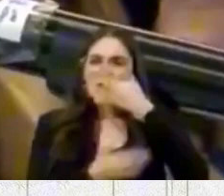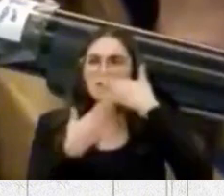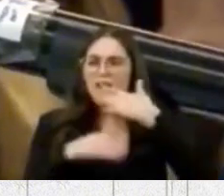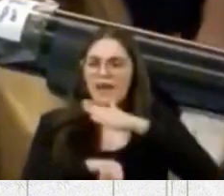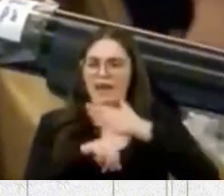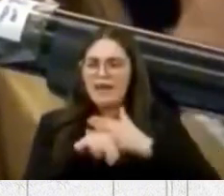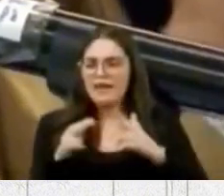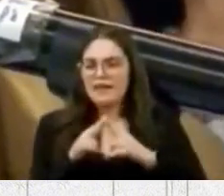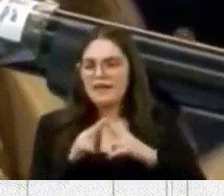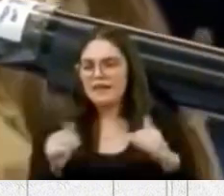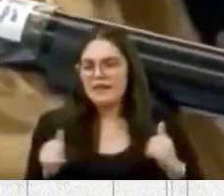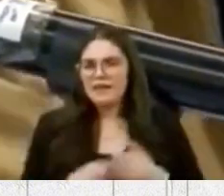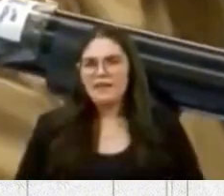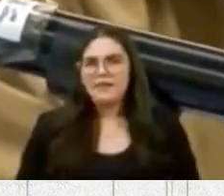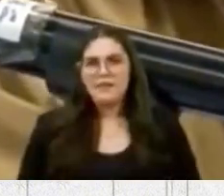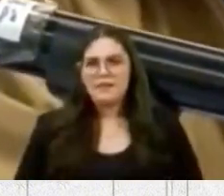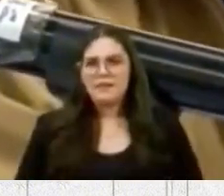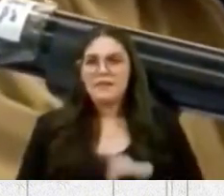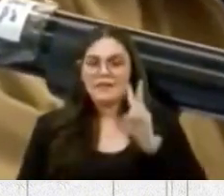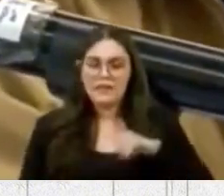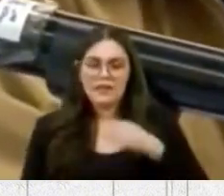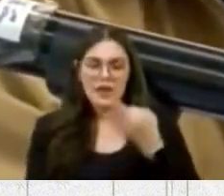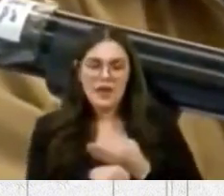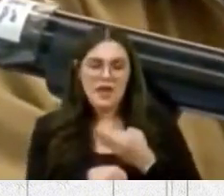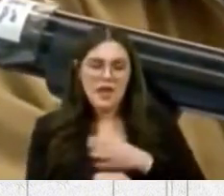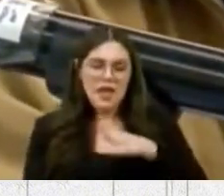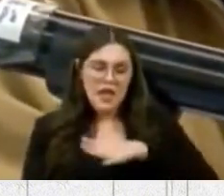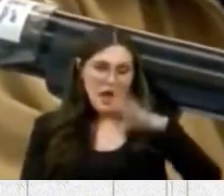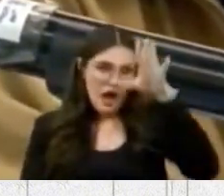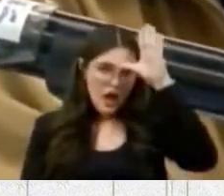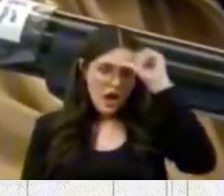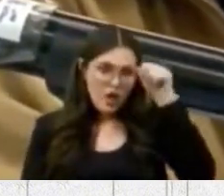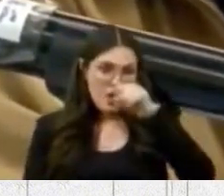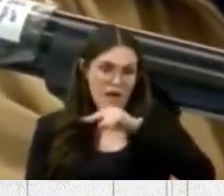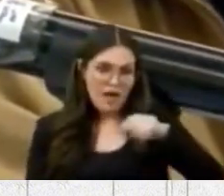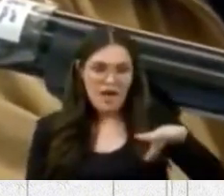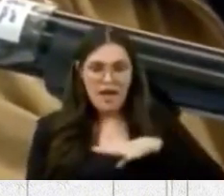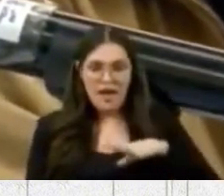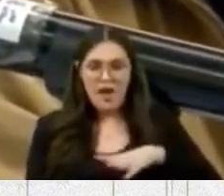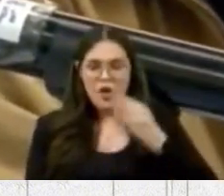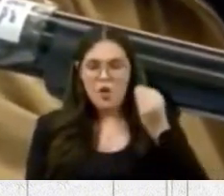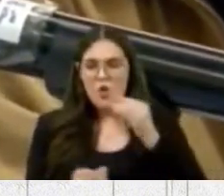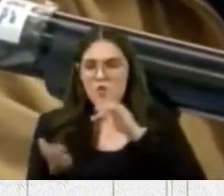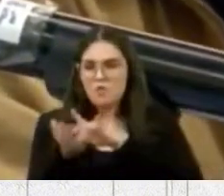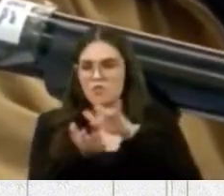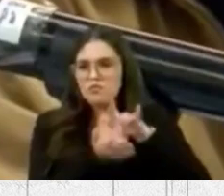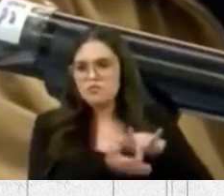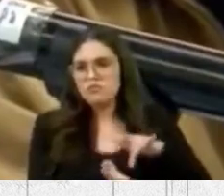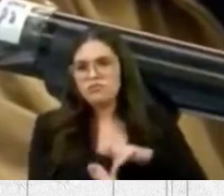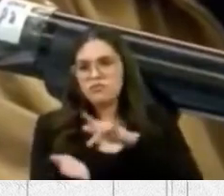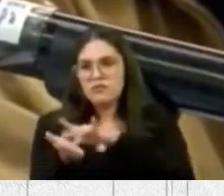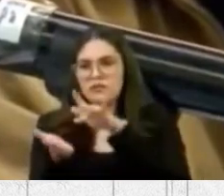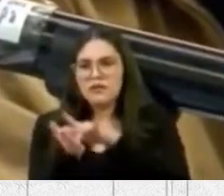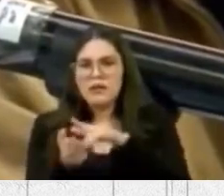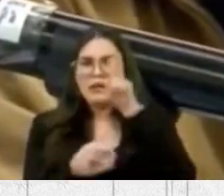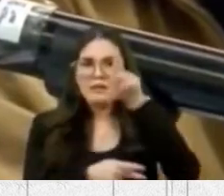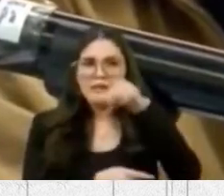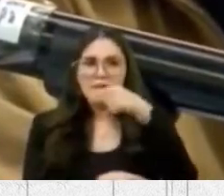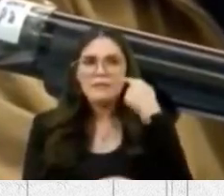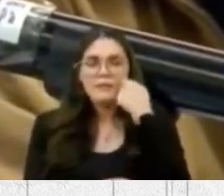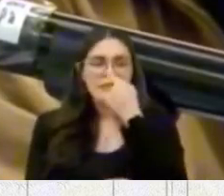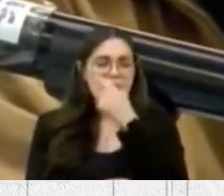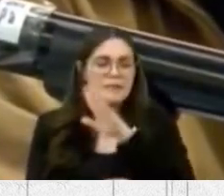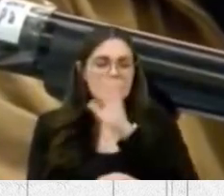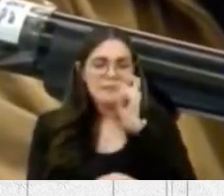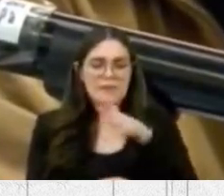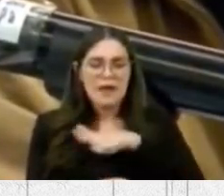Actualmente son los acuerdos cupulares, las redes de influyentismo, las que definen y nombran al